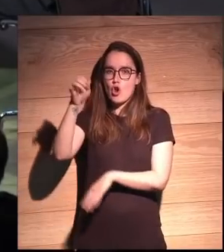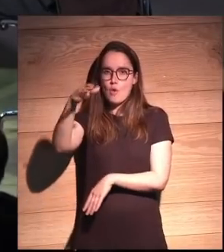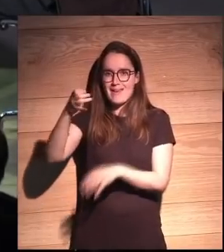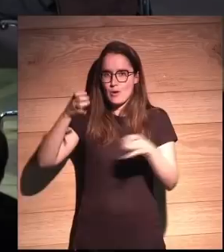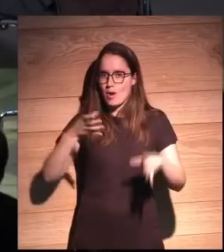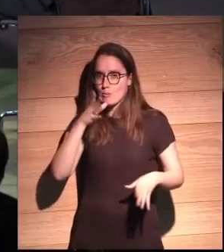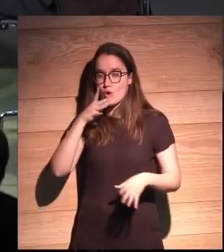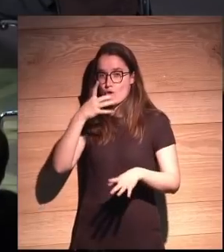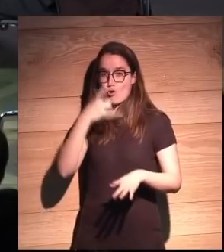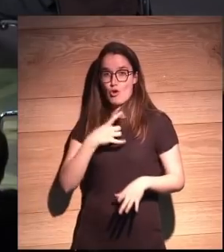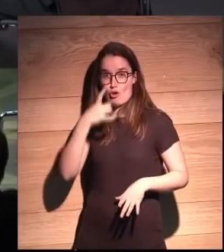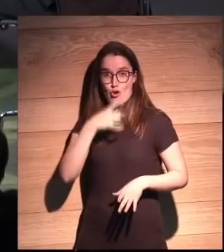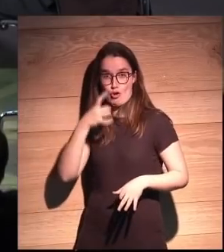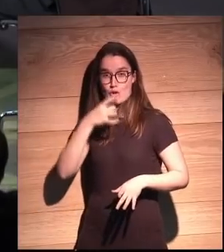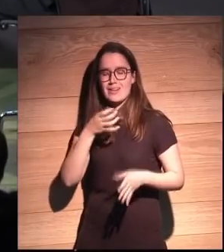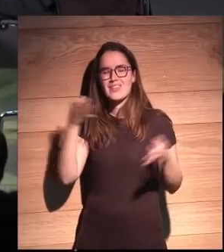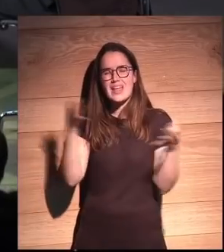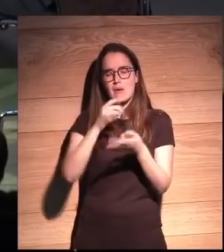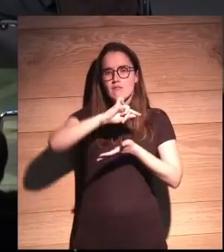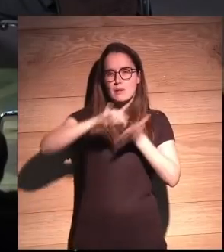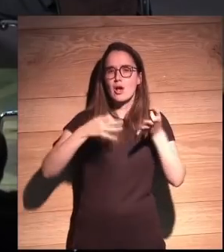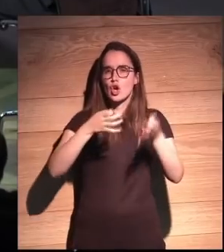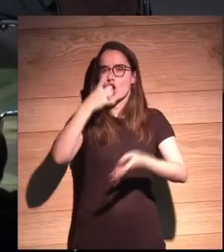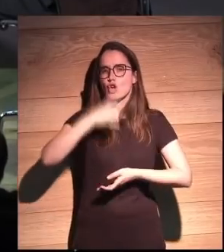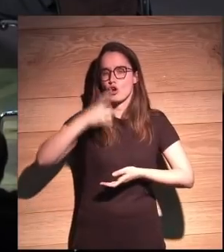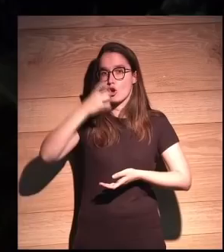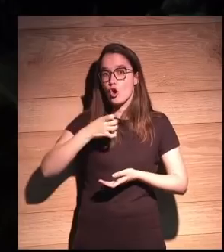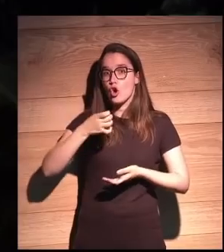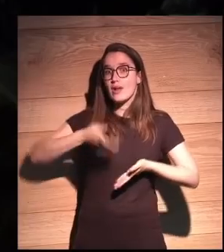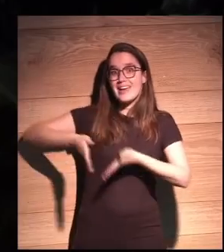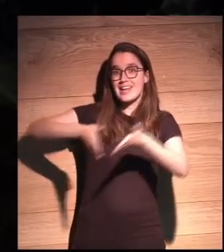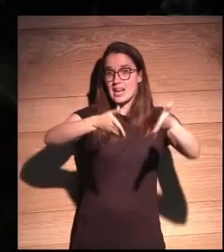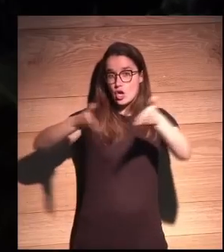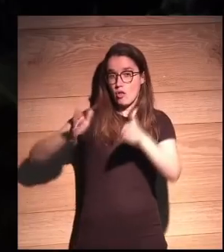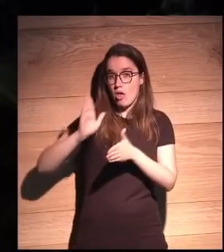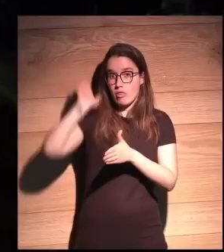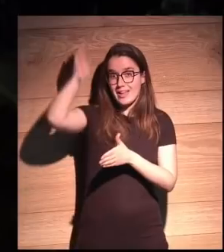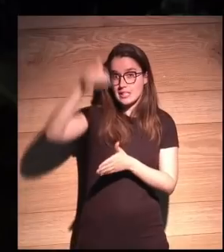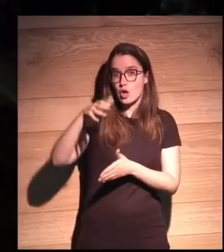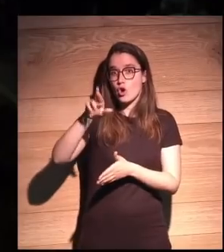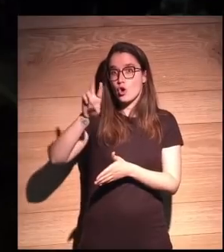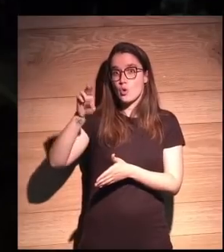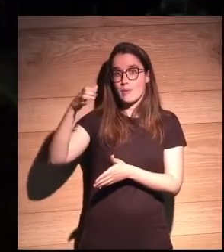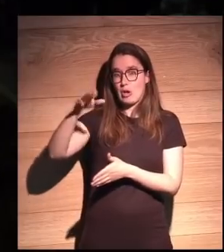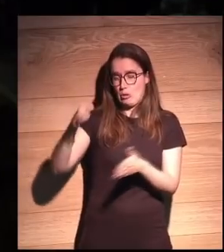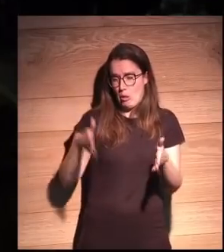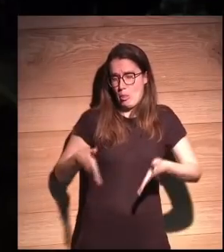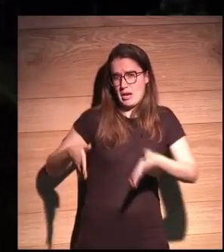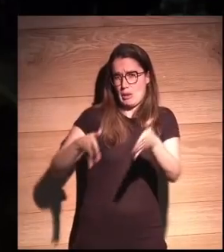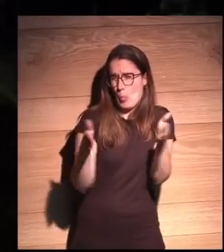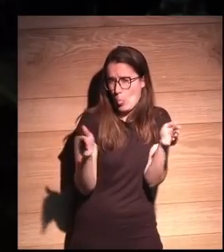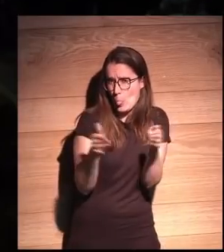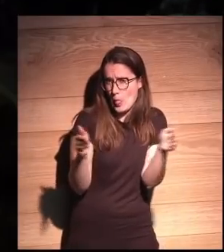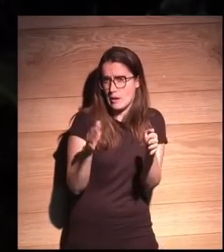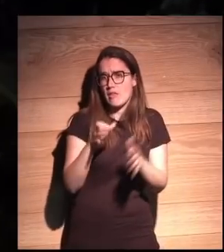rojizo que tiene. O sea, rubricar tiene que ser con tinta roja. Con tinta roja. Y Rubicón, el río que atraviesa César, se llama así, que era un riachuelillo, por cierto, pero César era un